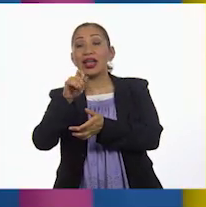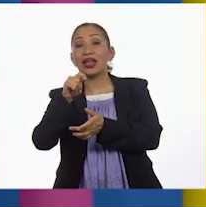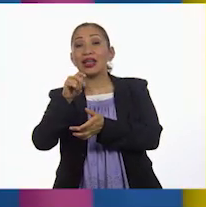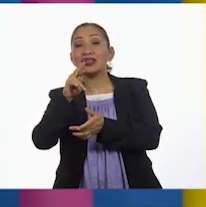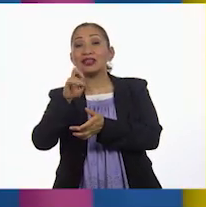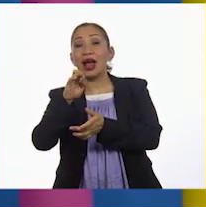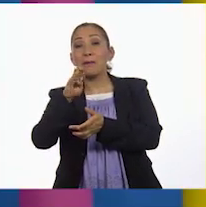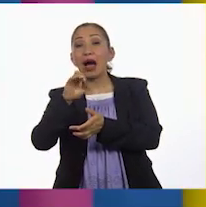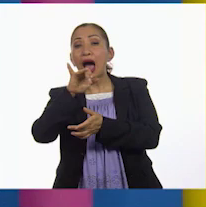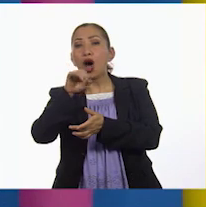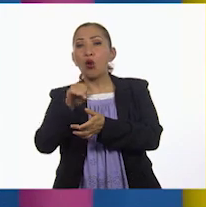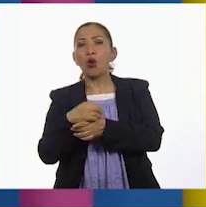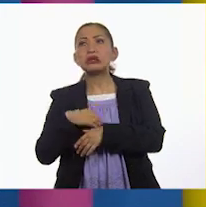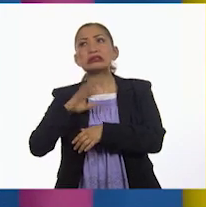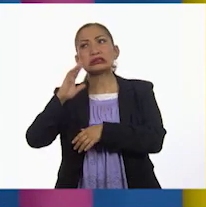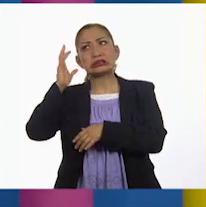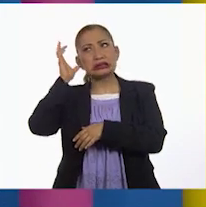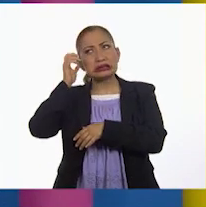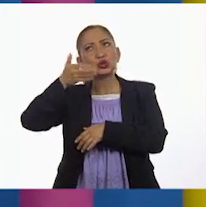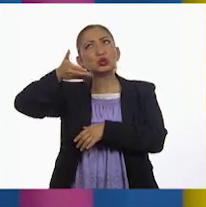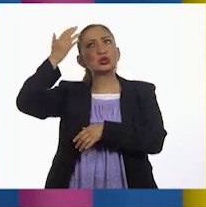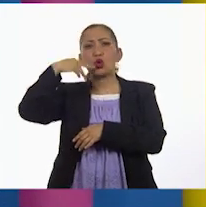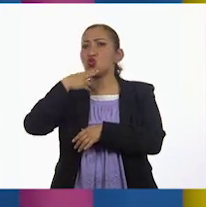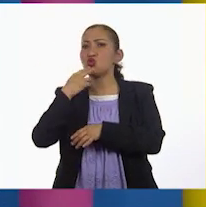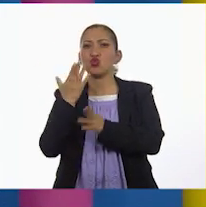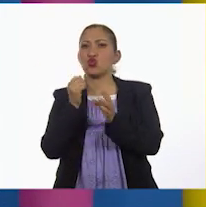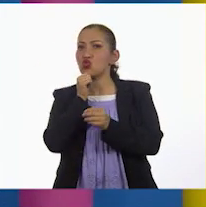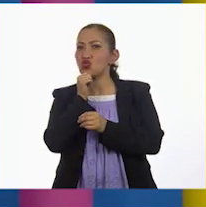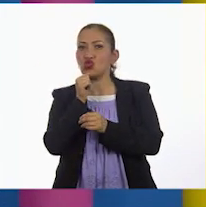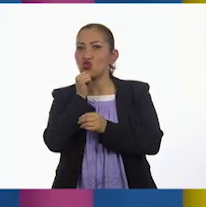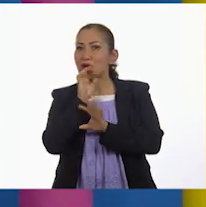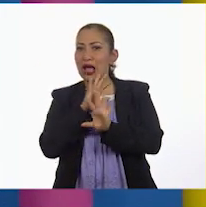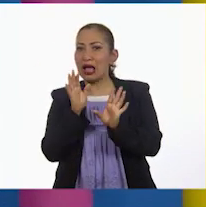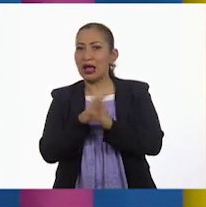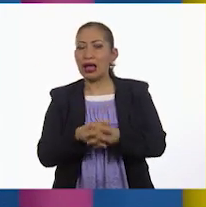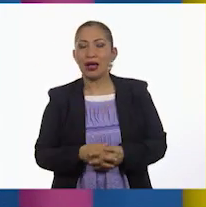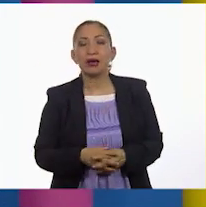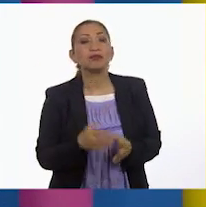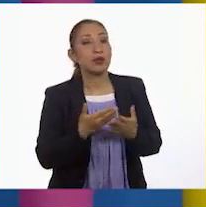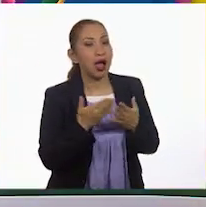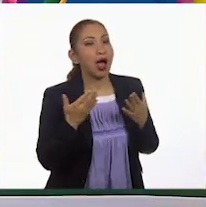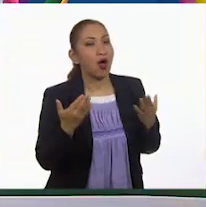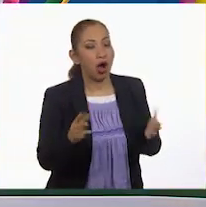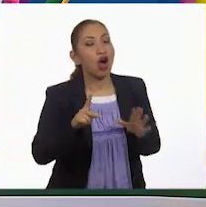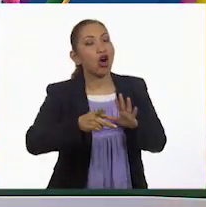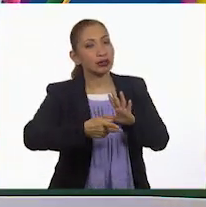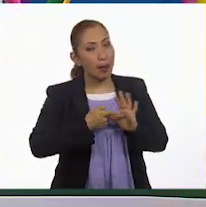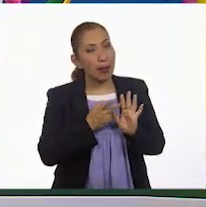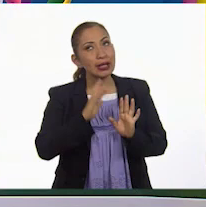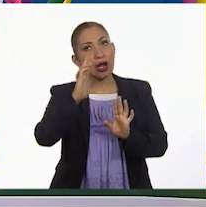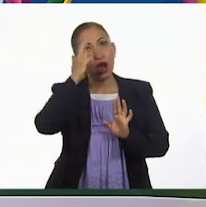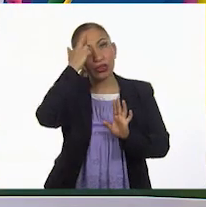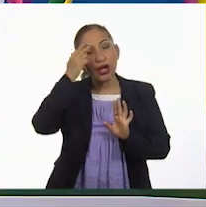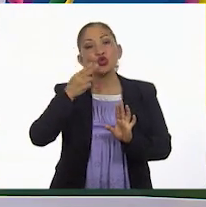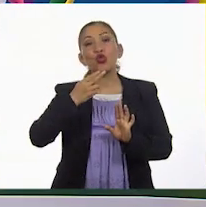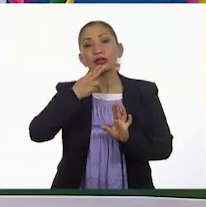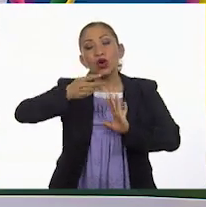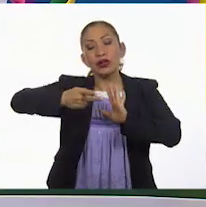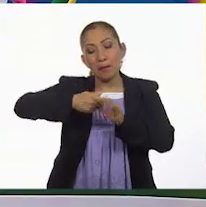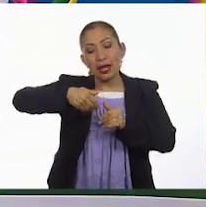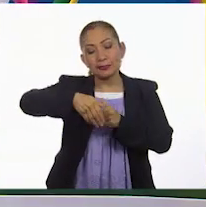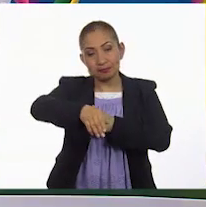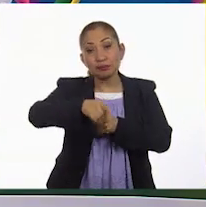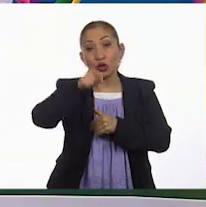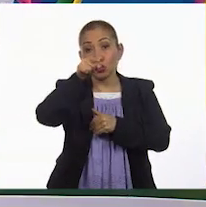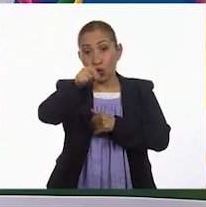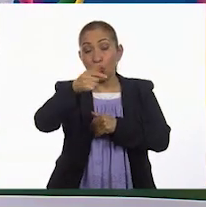Lo escuché hace ya mucho tiempo y ya no las utilizo. Bueno, pues es momento de volverlas a utilizar y bueno,